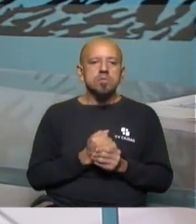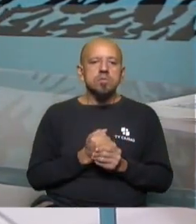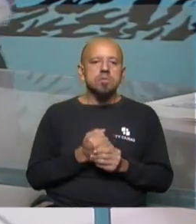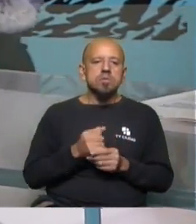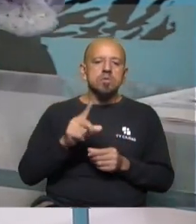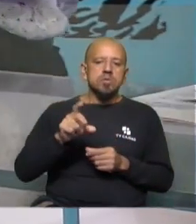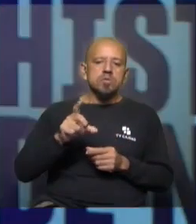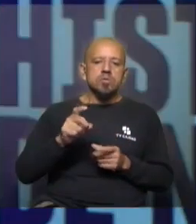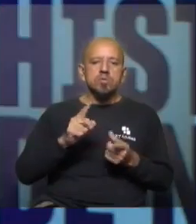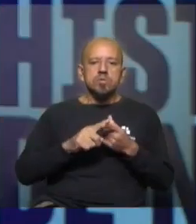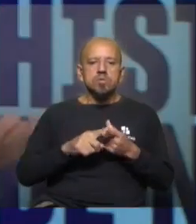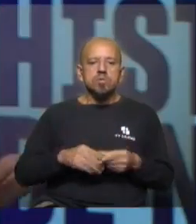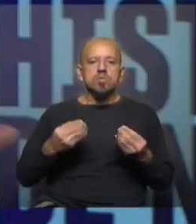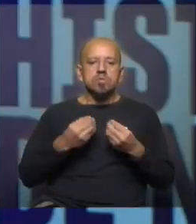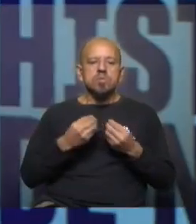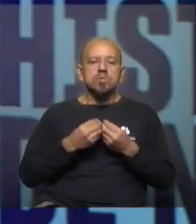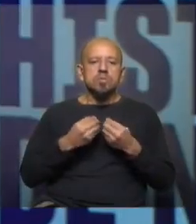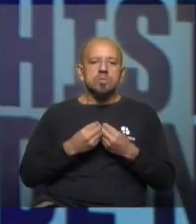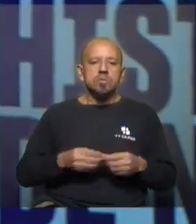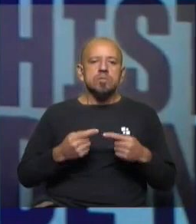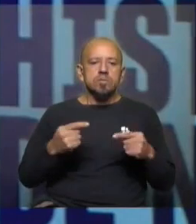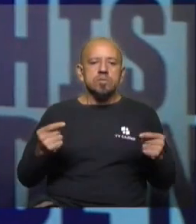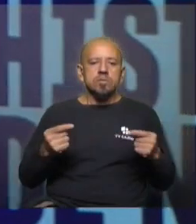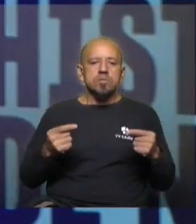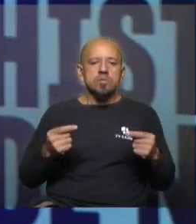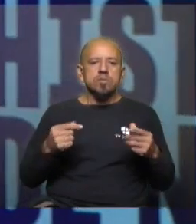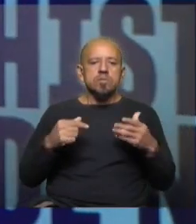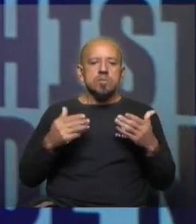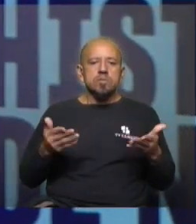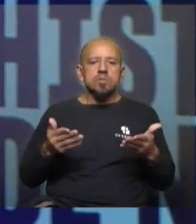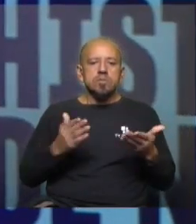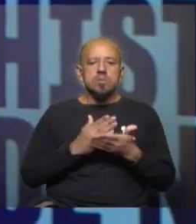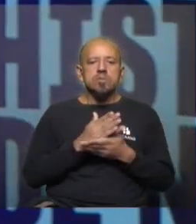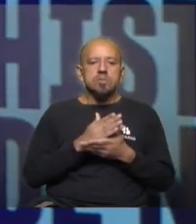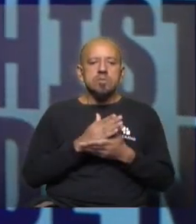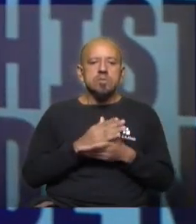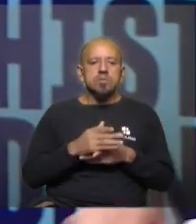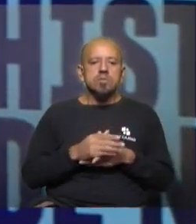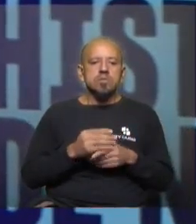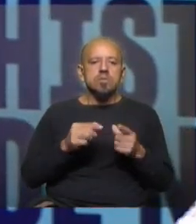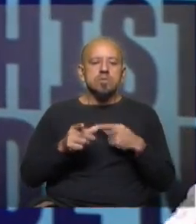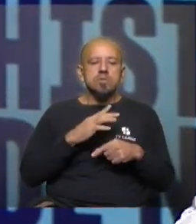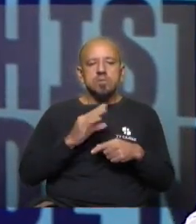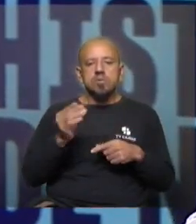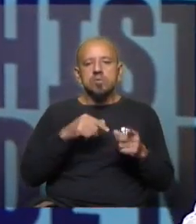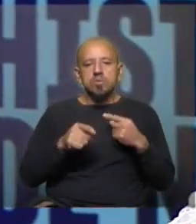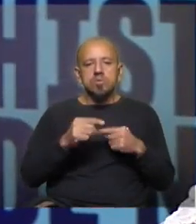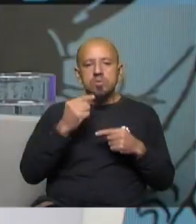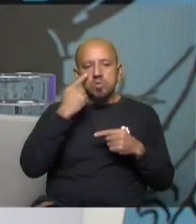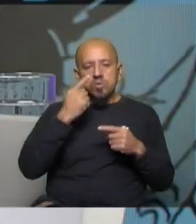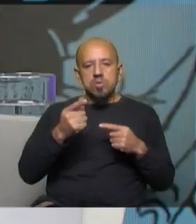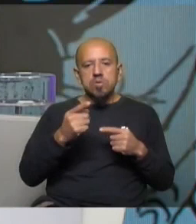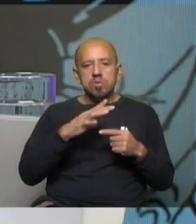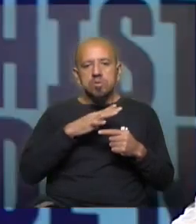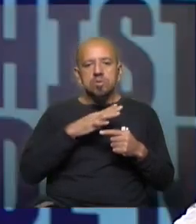nos van a quedar un montón de cosas que queríamos charlar este recomiendo siempre Buscar a leyes y escuchar todas las notas que hacen la vuelta